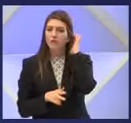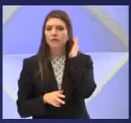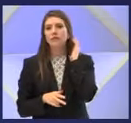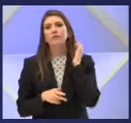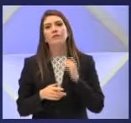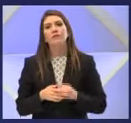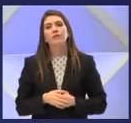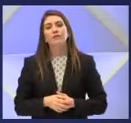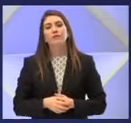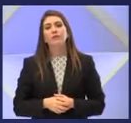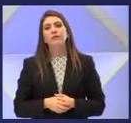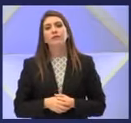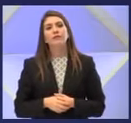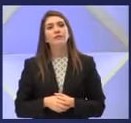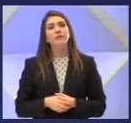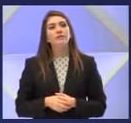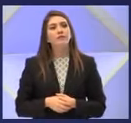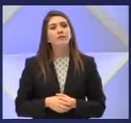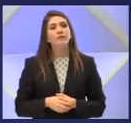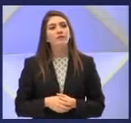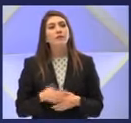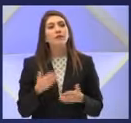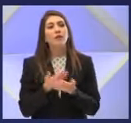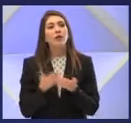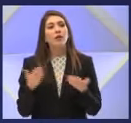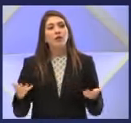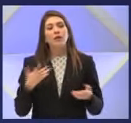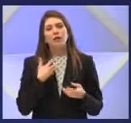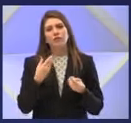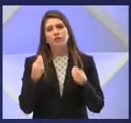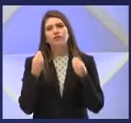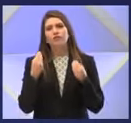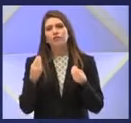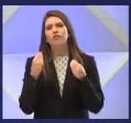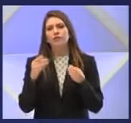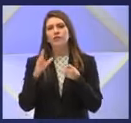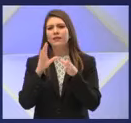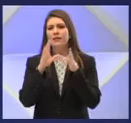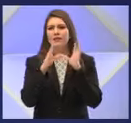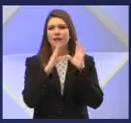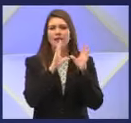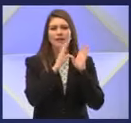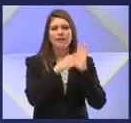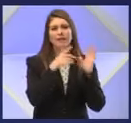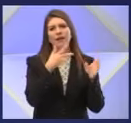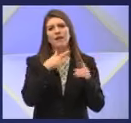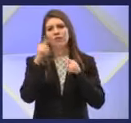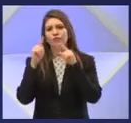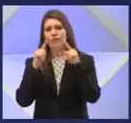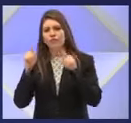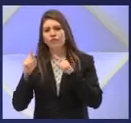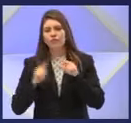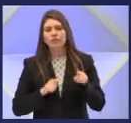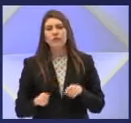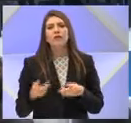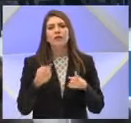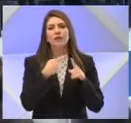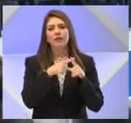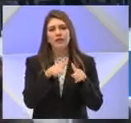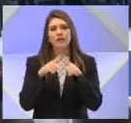ahora hay una gran cantidad de satélites en órbita de diversas aplicaciones